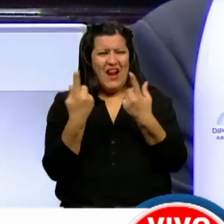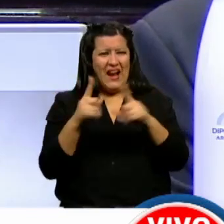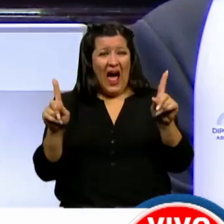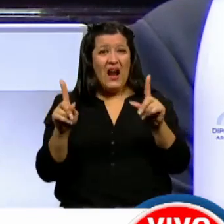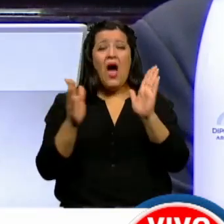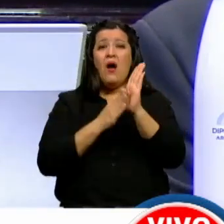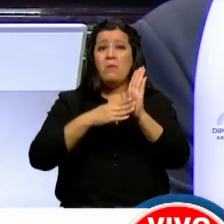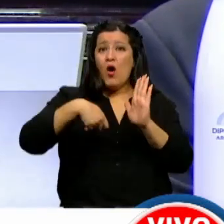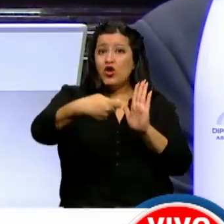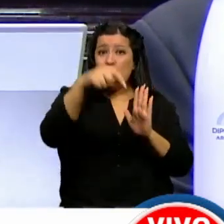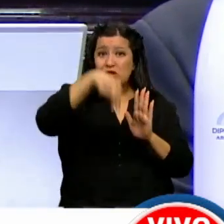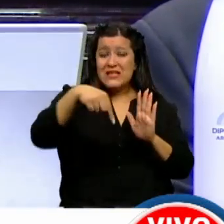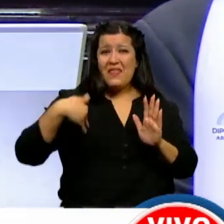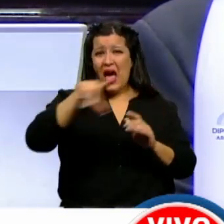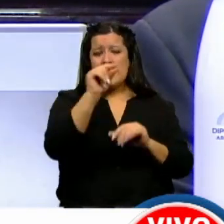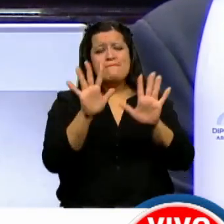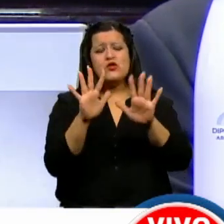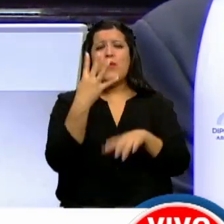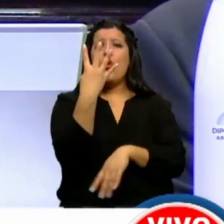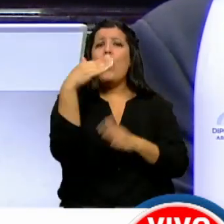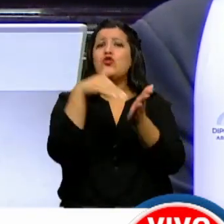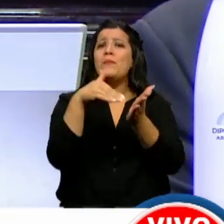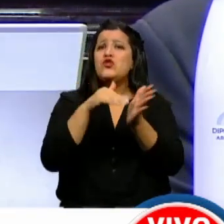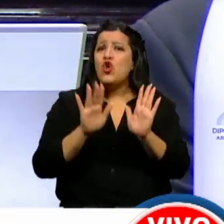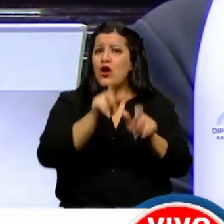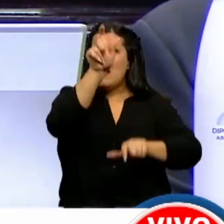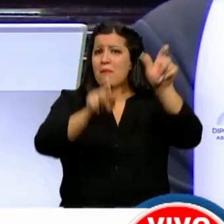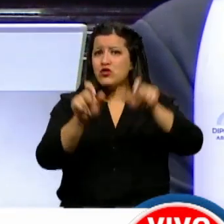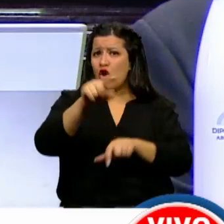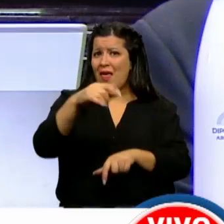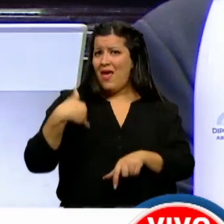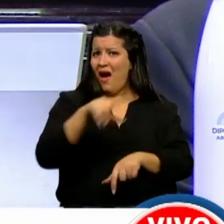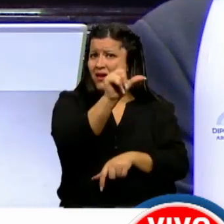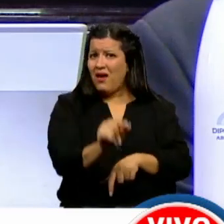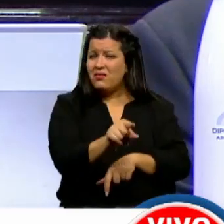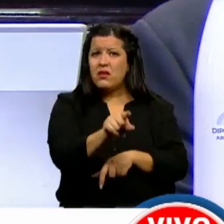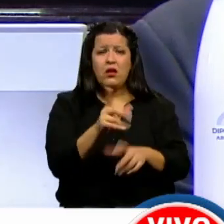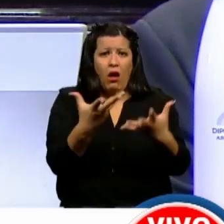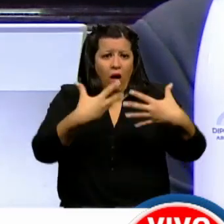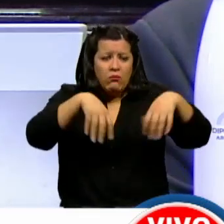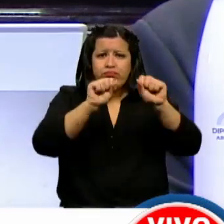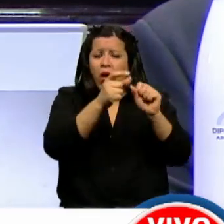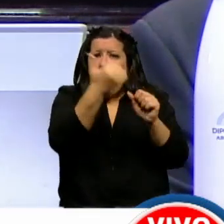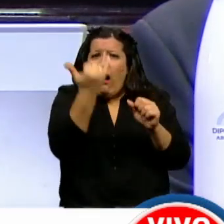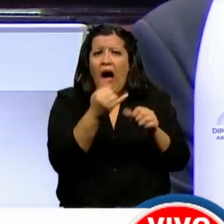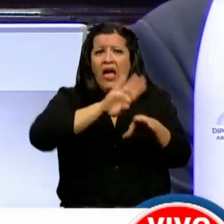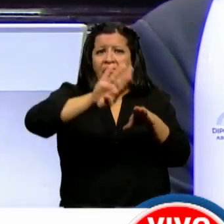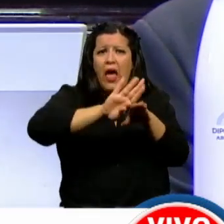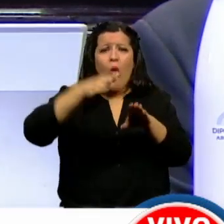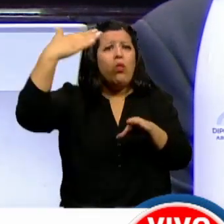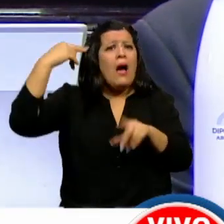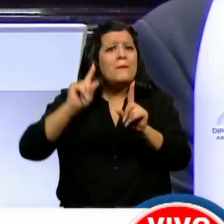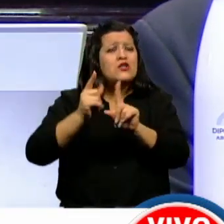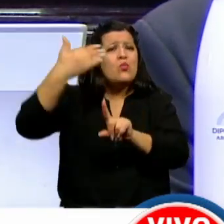en la Argentina, unos 4 millones de argentinos, se encontraron con una deuda retroactiva por las cuotas que